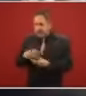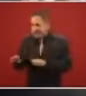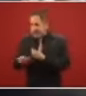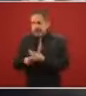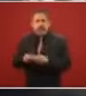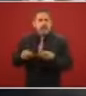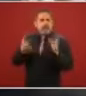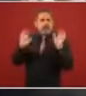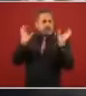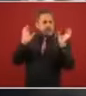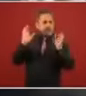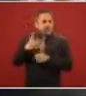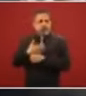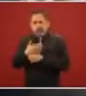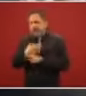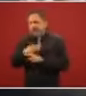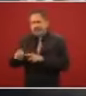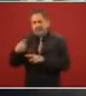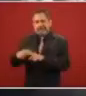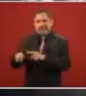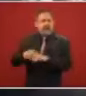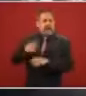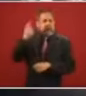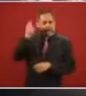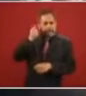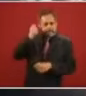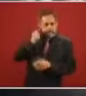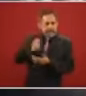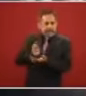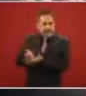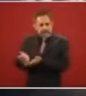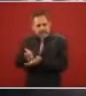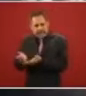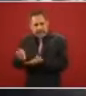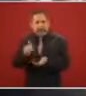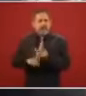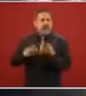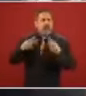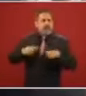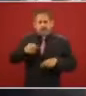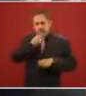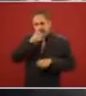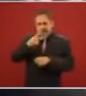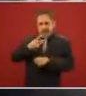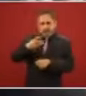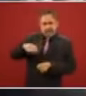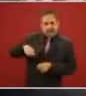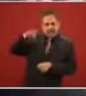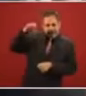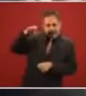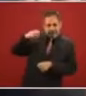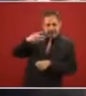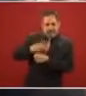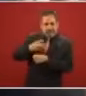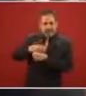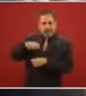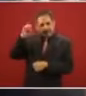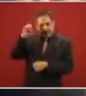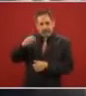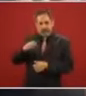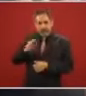patrullas, sostener las becas de los estudiantes, de las personas de la tercera edad? Y si solamente